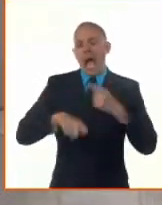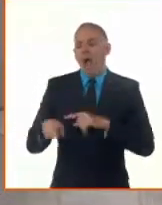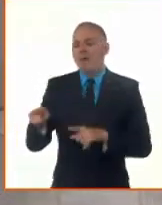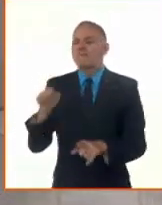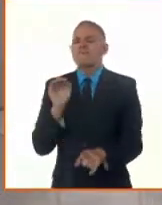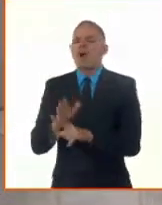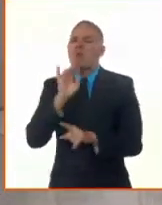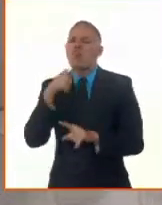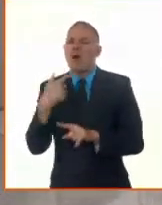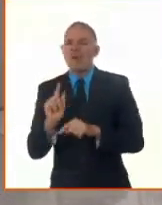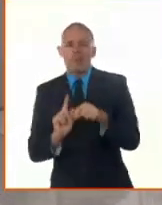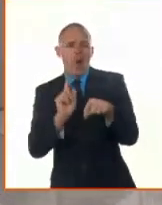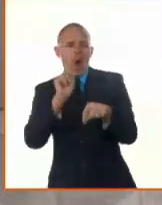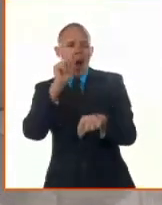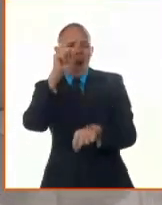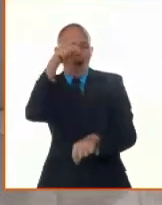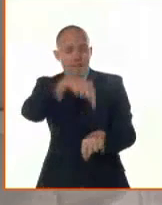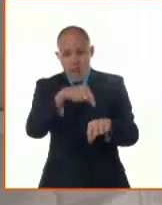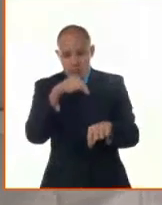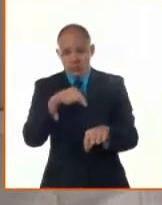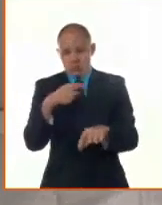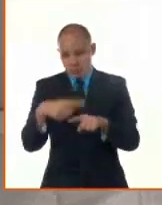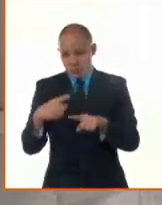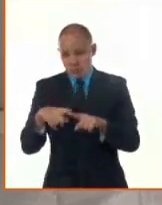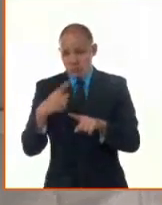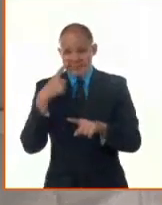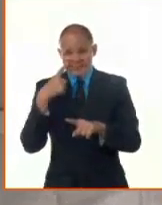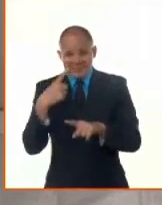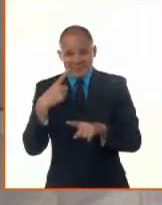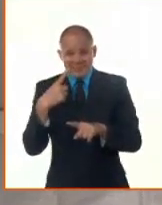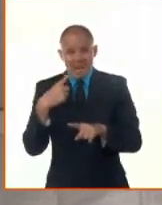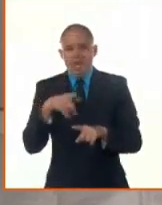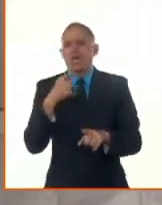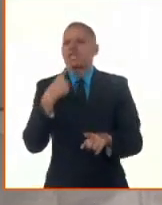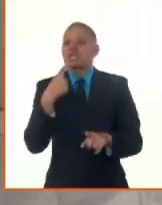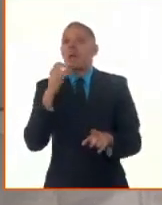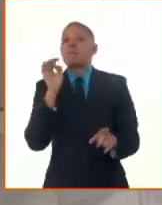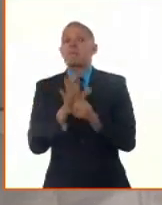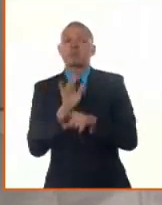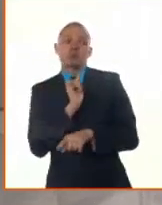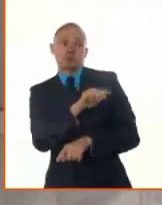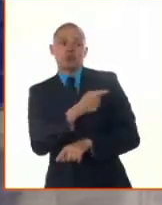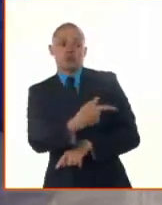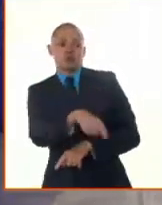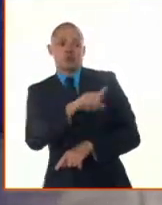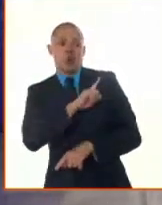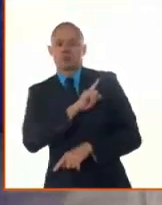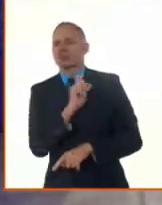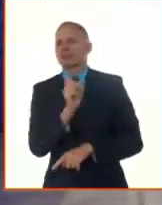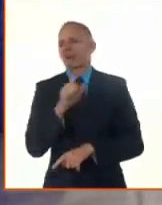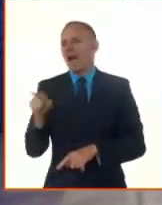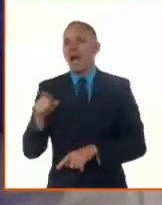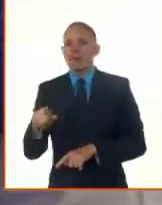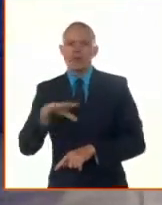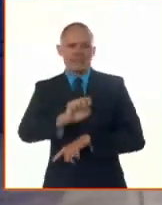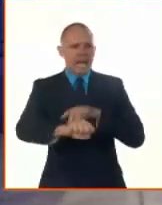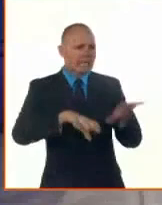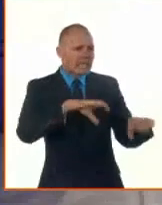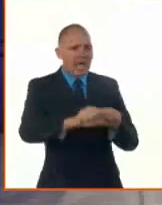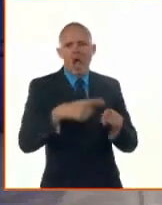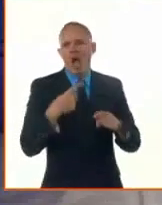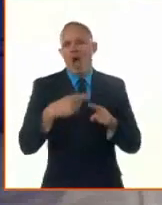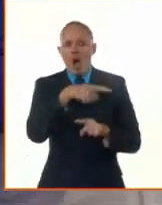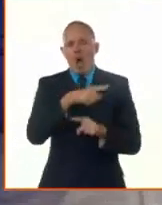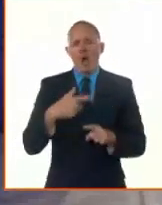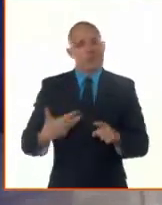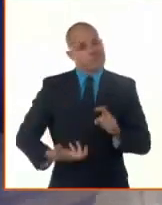contra Israel pero por primera vez si yo no recuerdo mal en los últimos años hay una acción coordinada